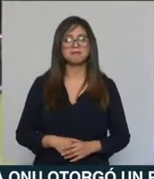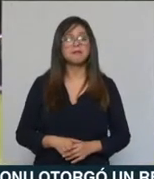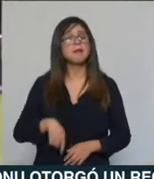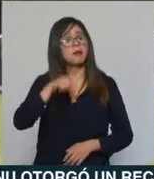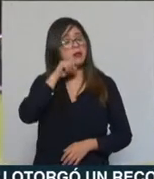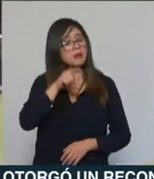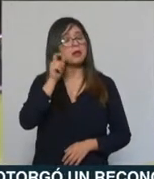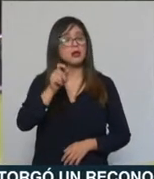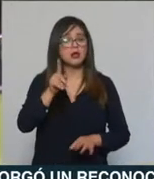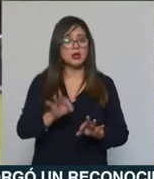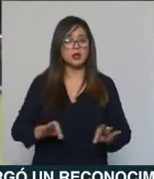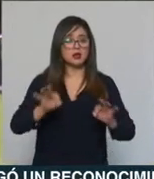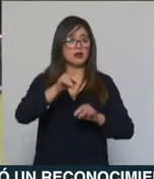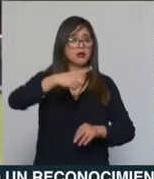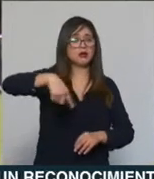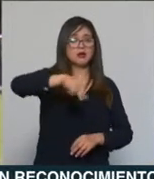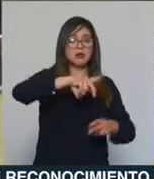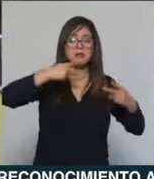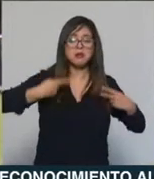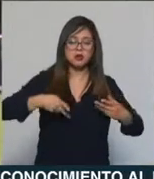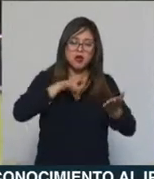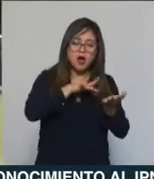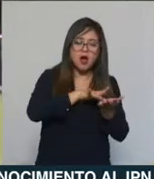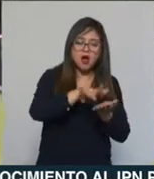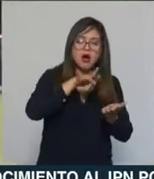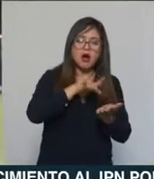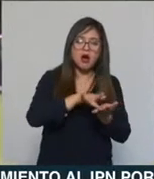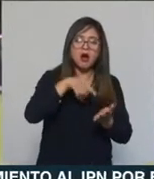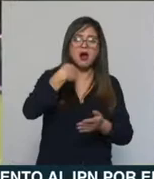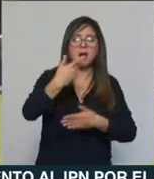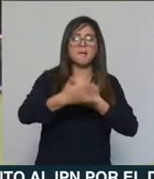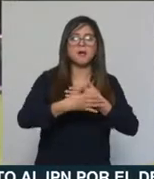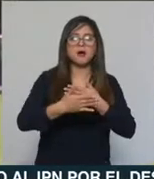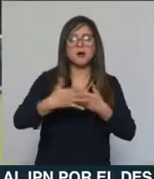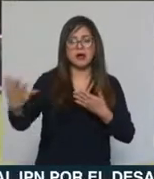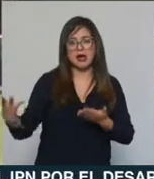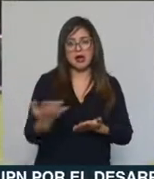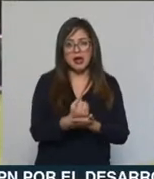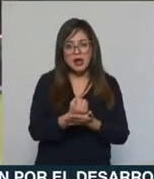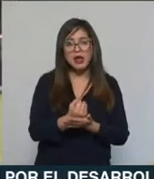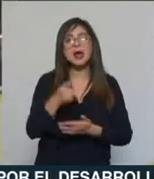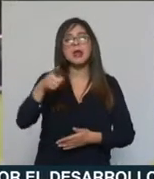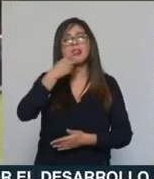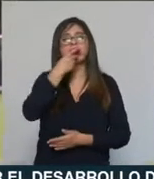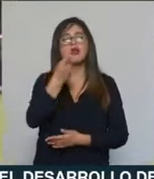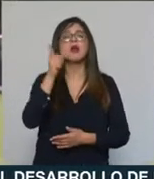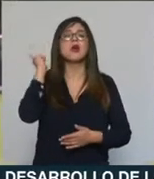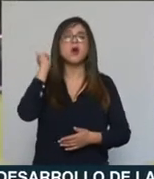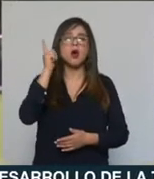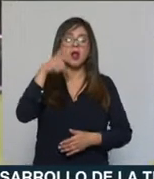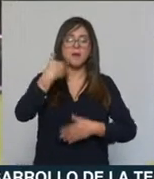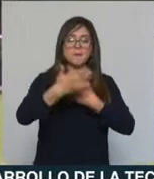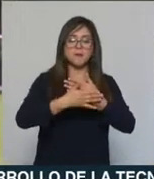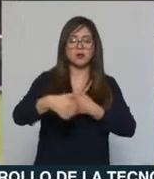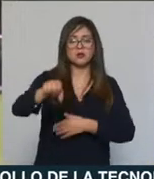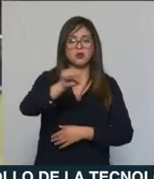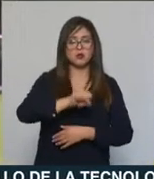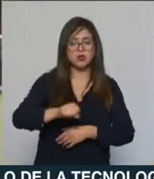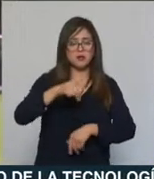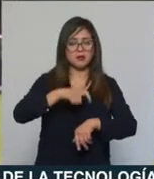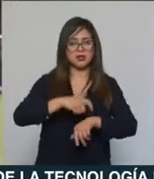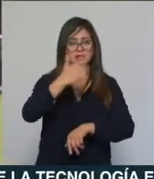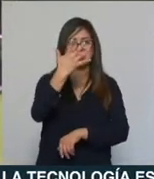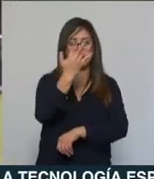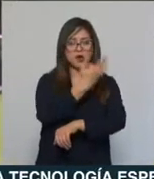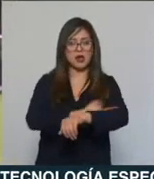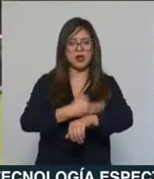afición es muy importante para que el club siga en el camino de la victoria. Es por eso que invitó a que asistan este sábado en punto de las 5